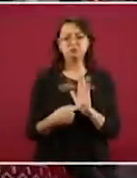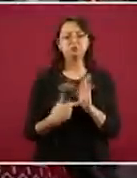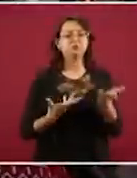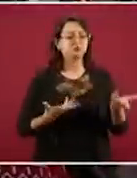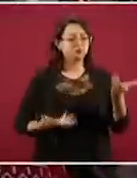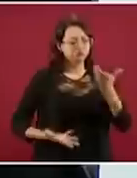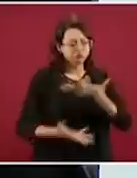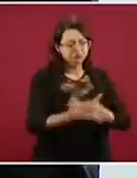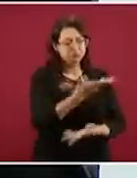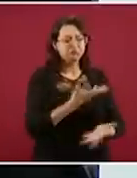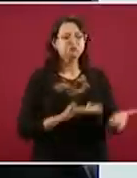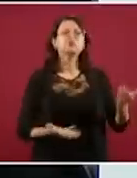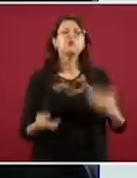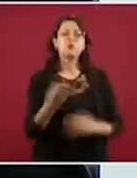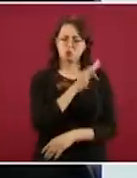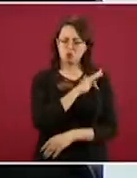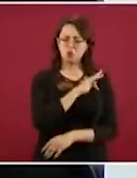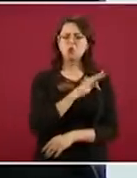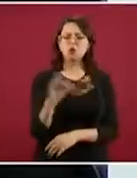exterior.